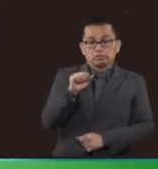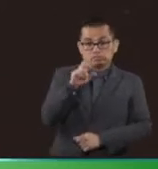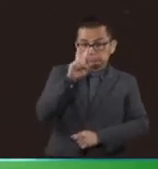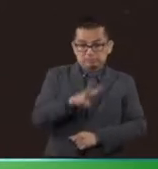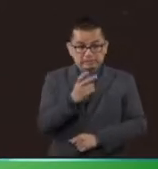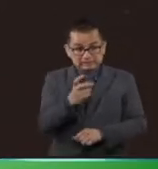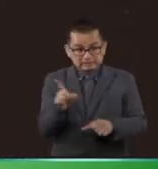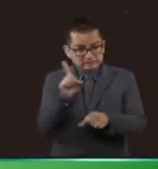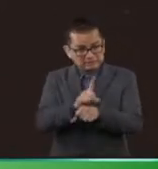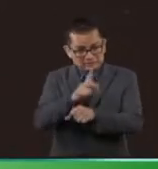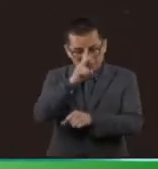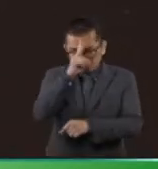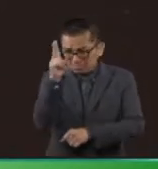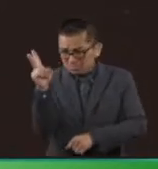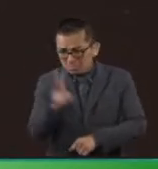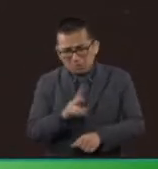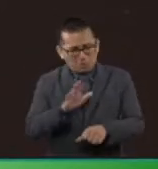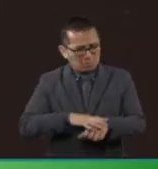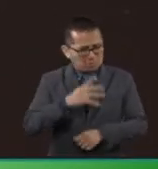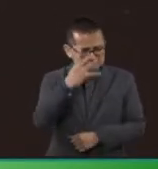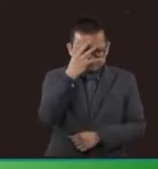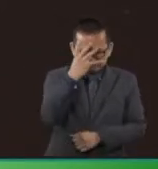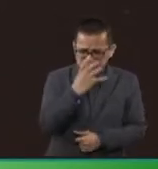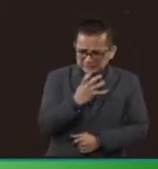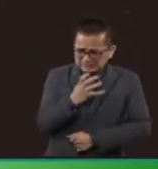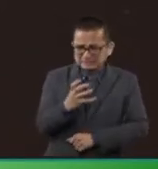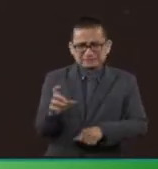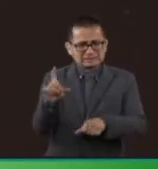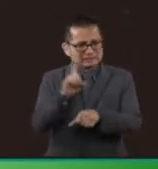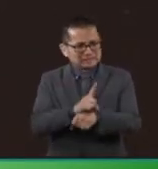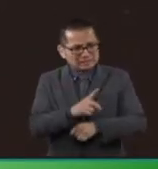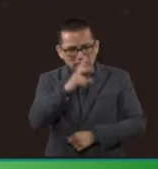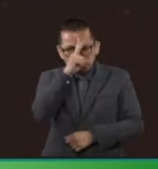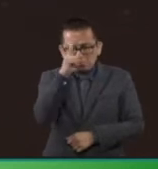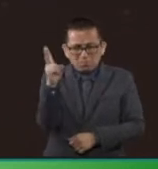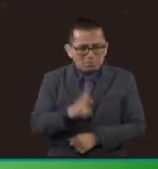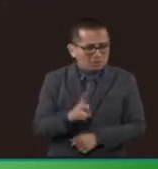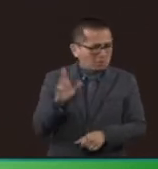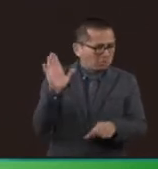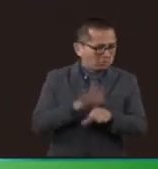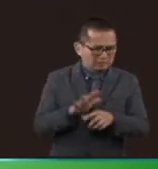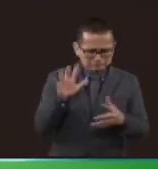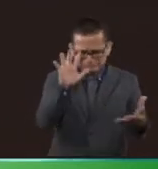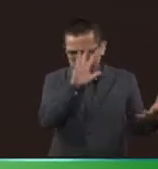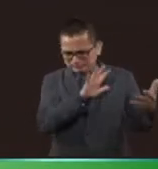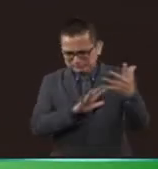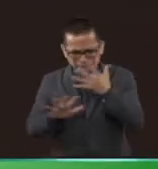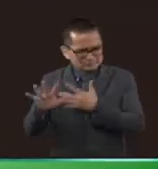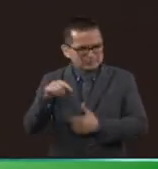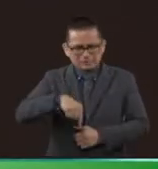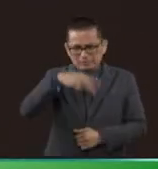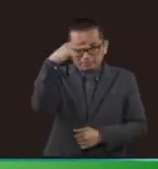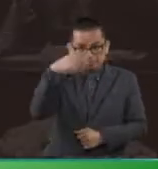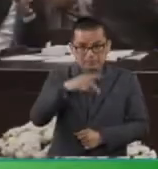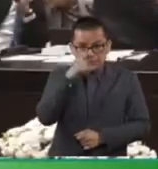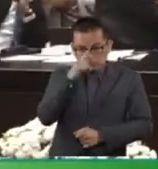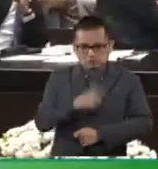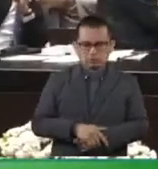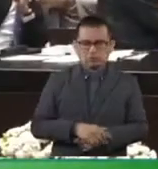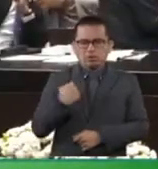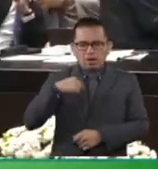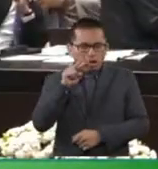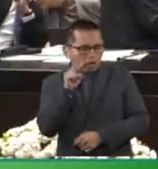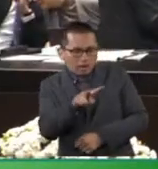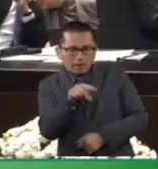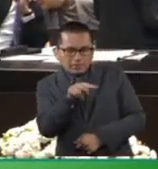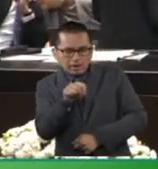oscuros en la historia reciente de la República en televisión vimos Cómo se